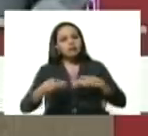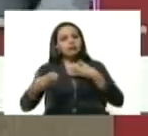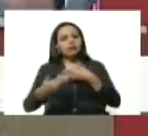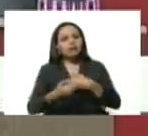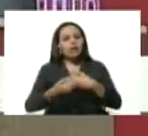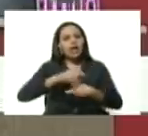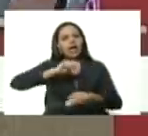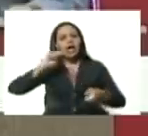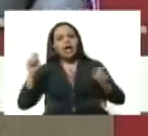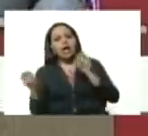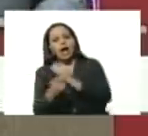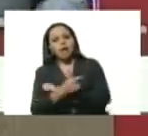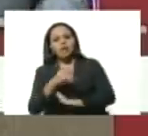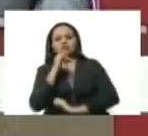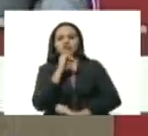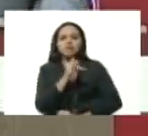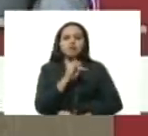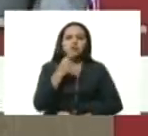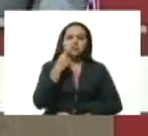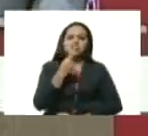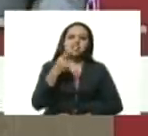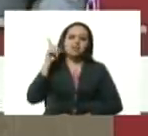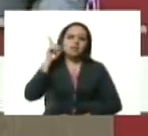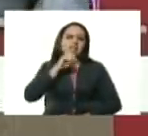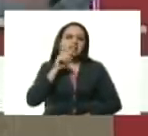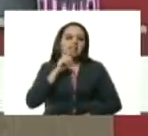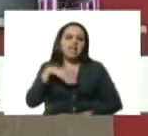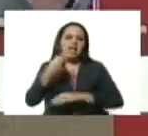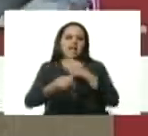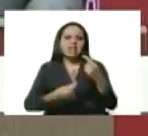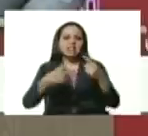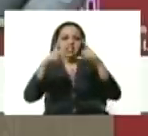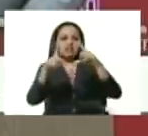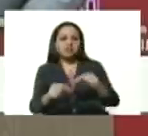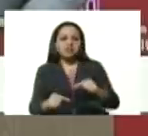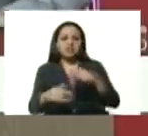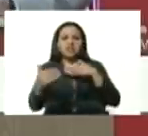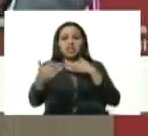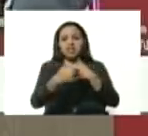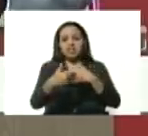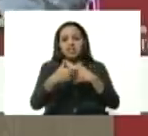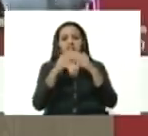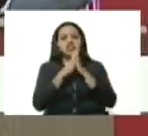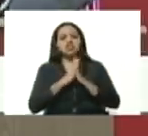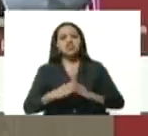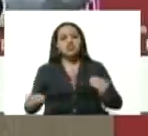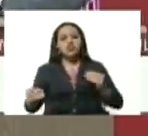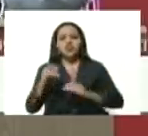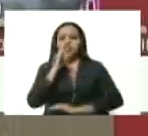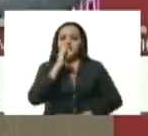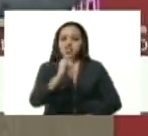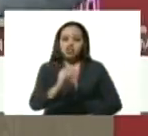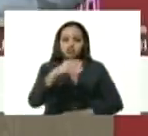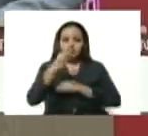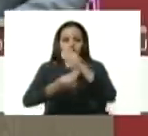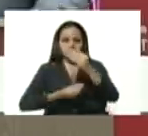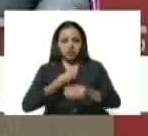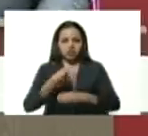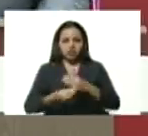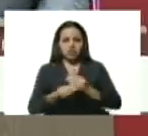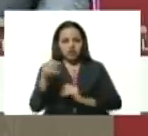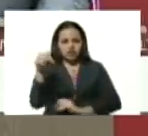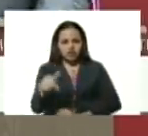desvirtúan, desmienten, minimizan, atacan todas las denuncias que hemos hecho